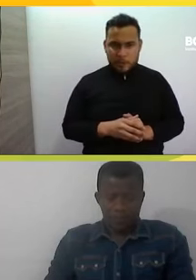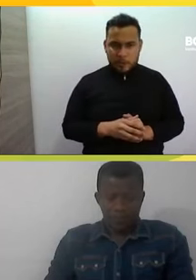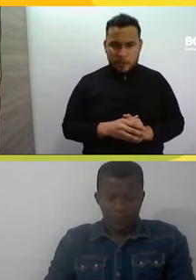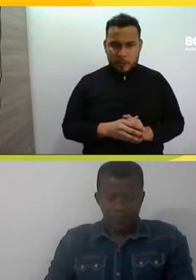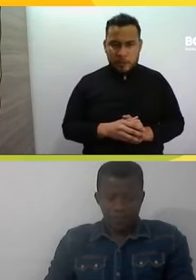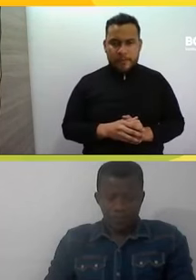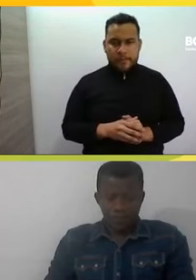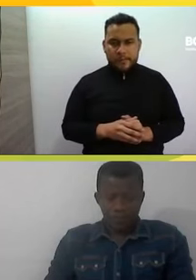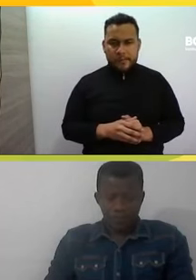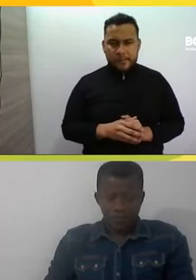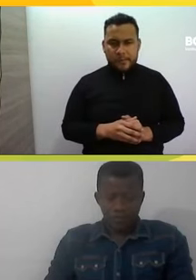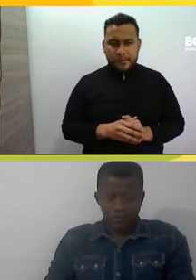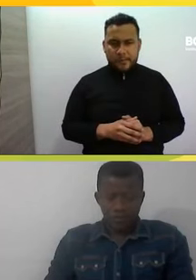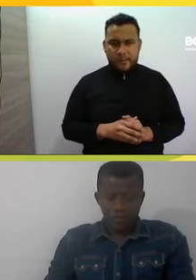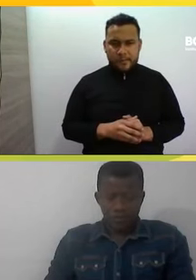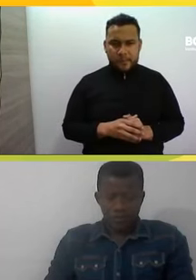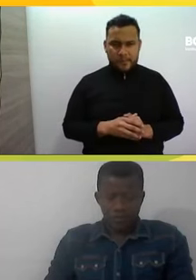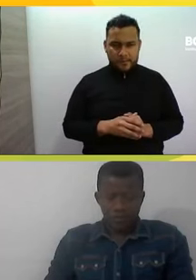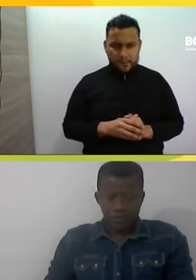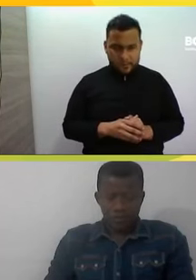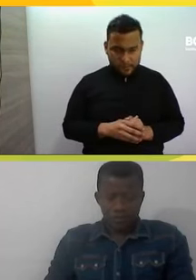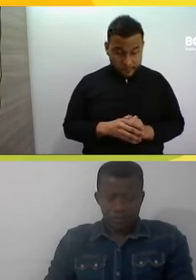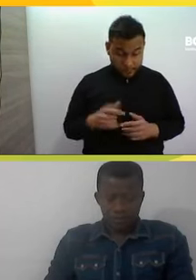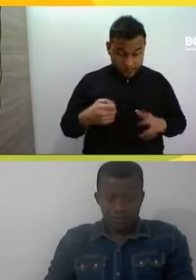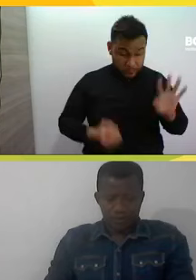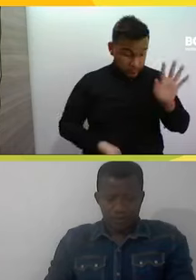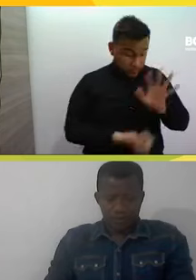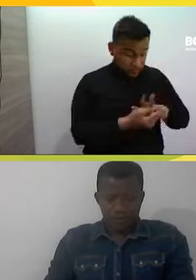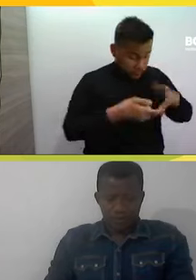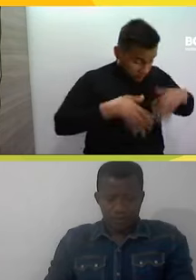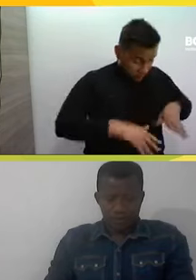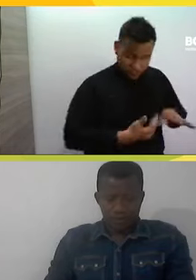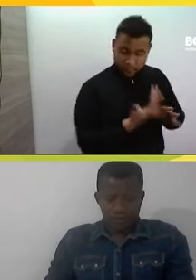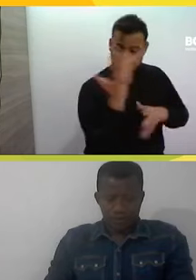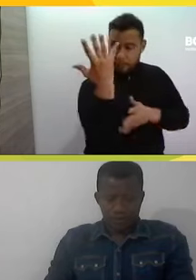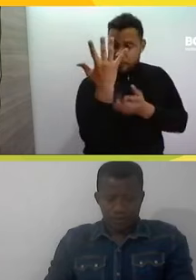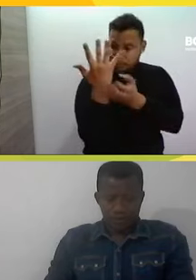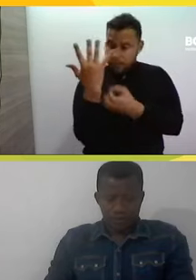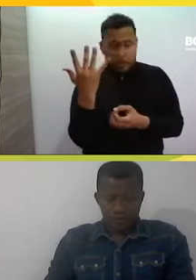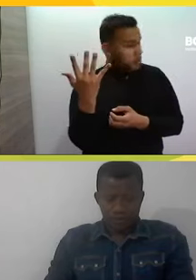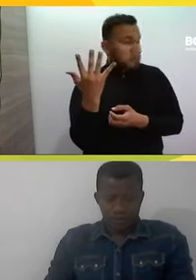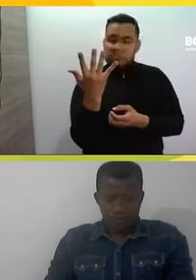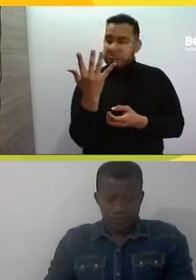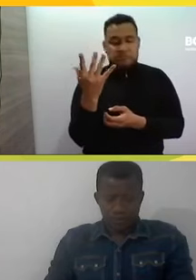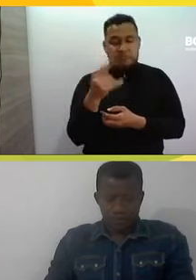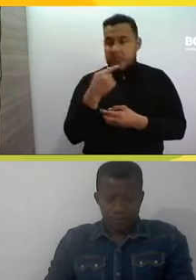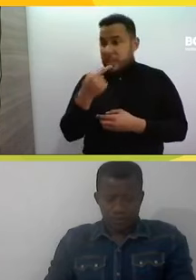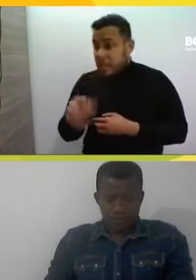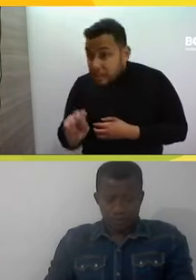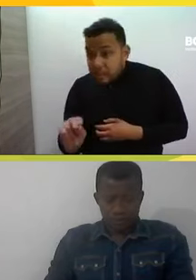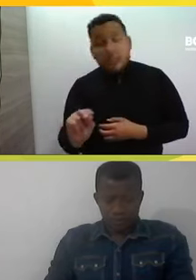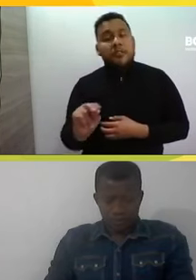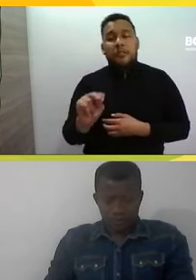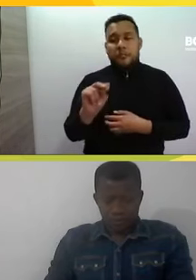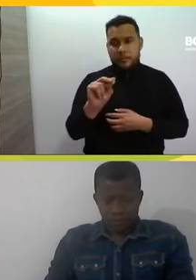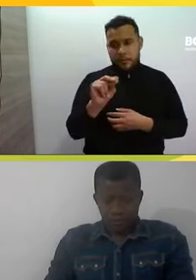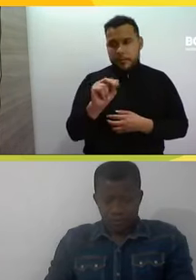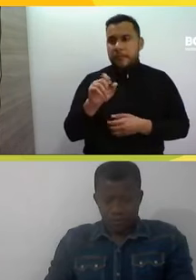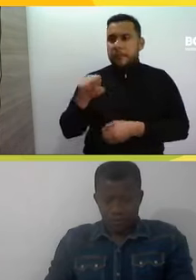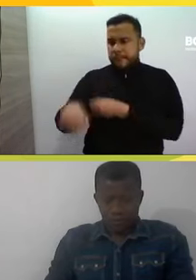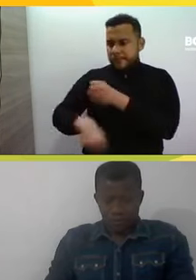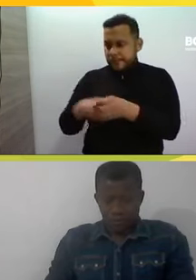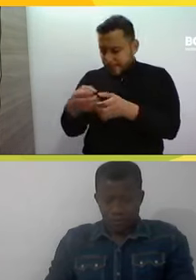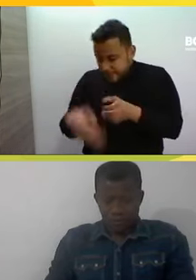cultura arraigada. Lo que nace de la mata no se puede negar. Negar que Moraima está es mentira